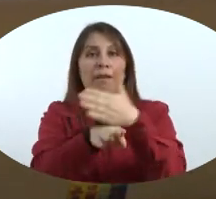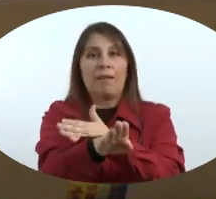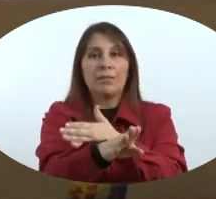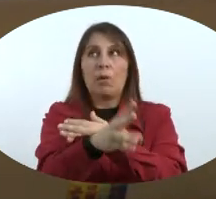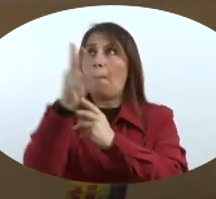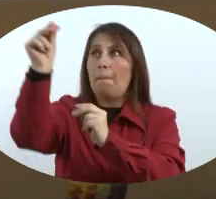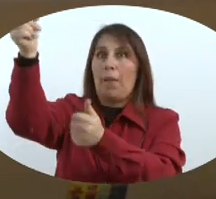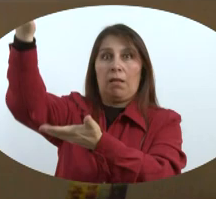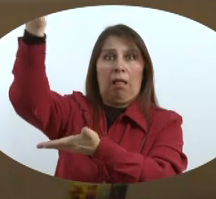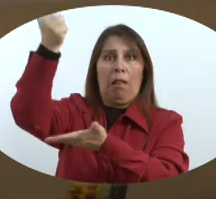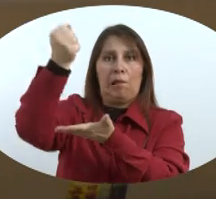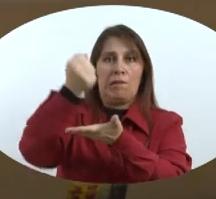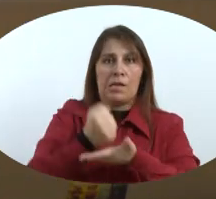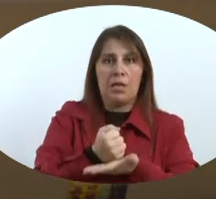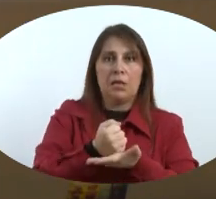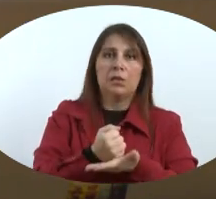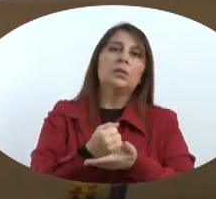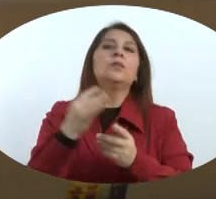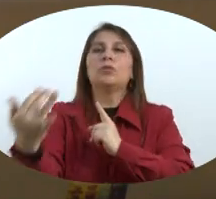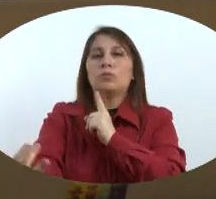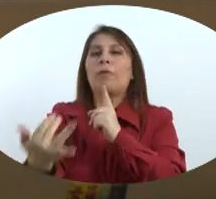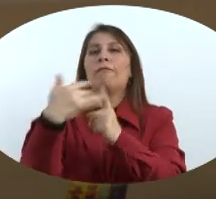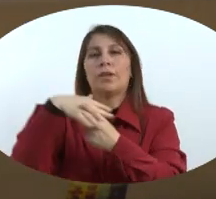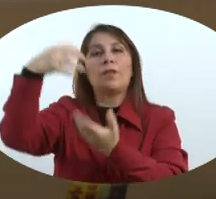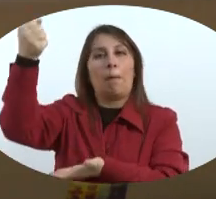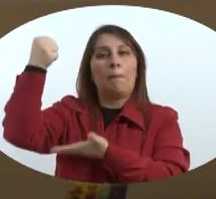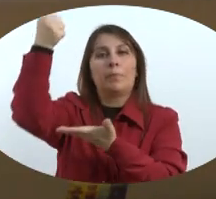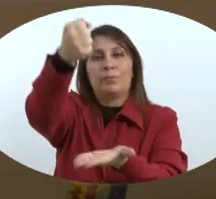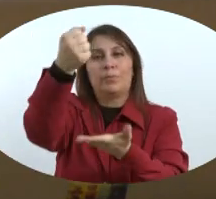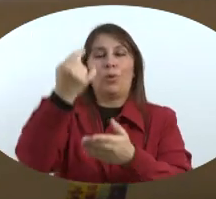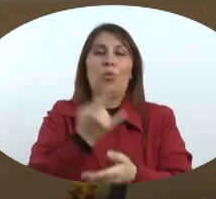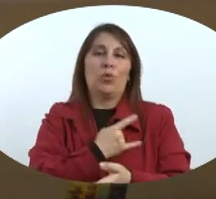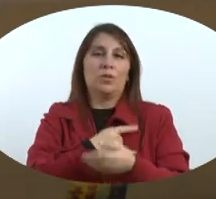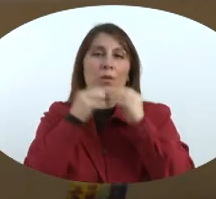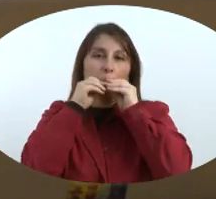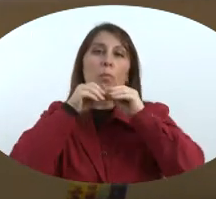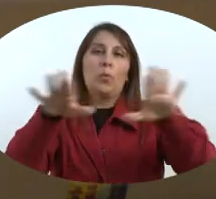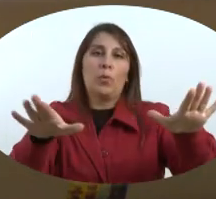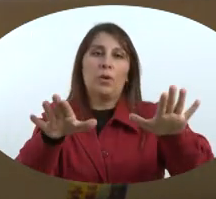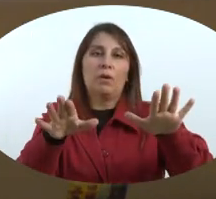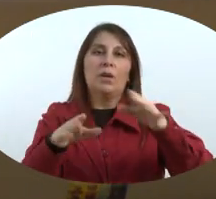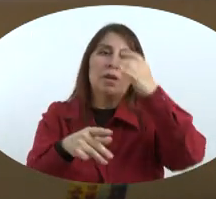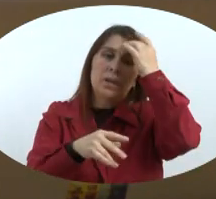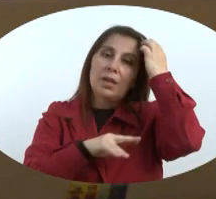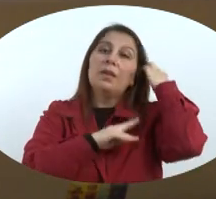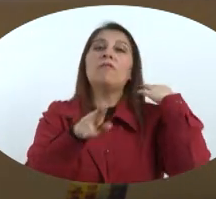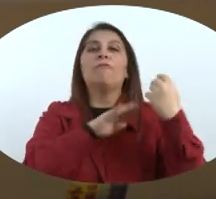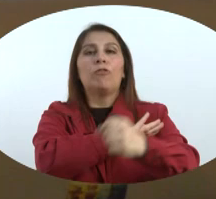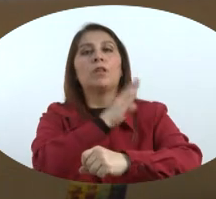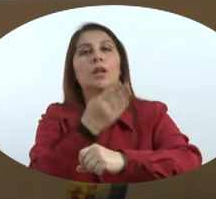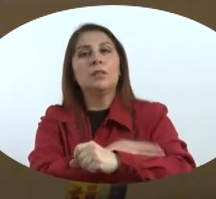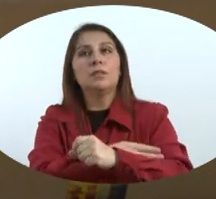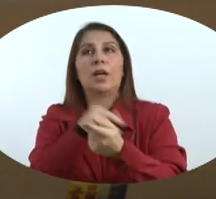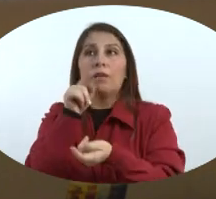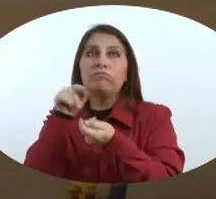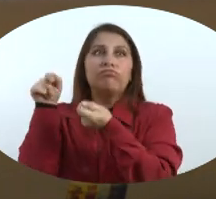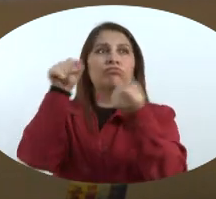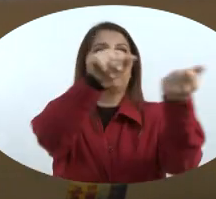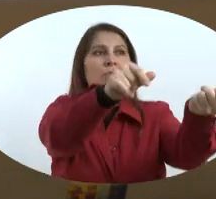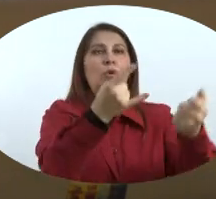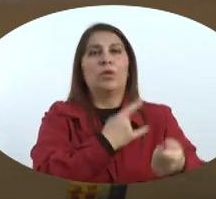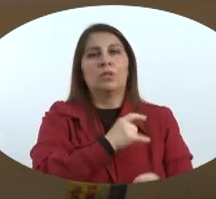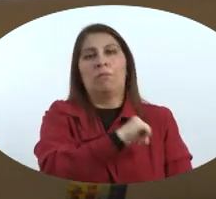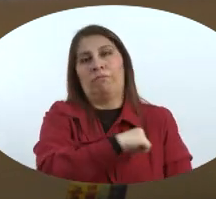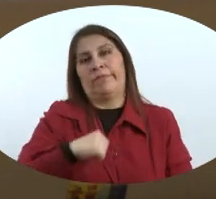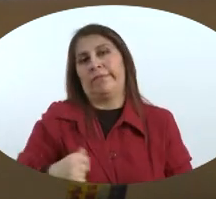ir en detrimento del presupuesto para la universidad pública y el fortalecimiento de la inversión a la educación privada